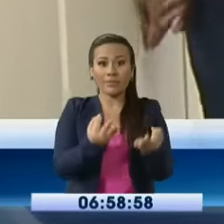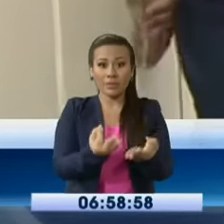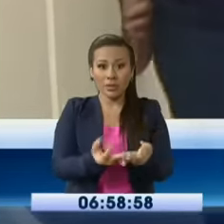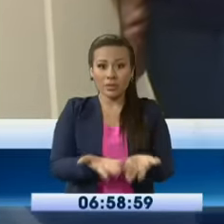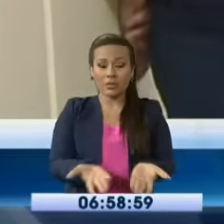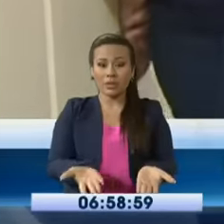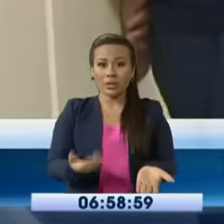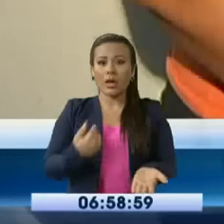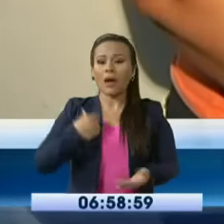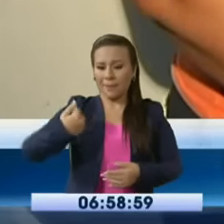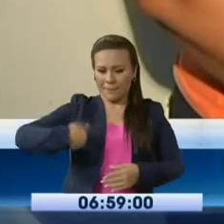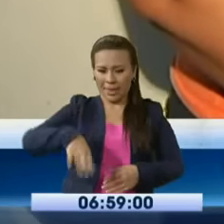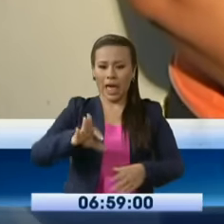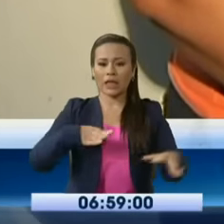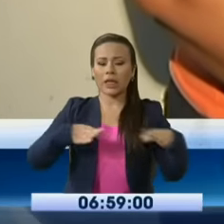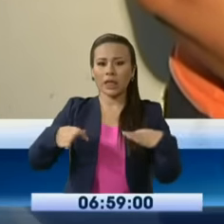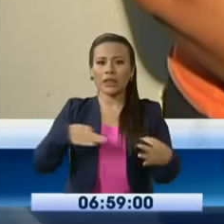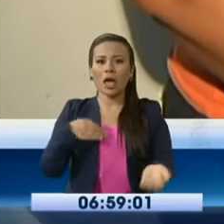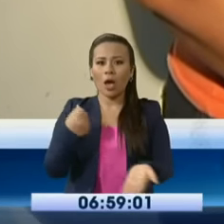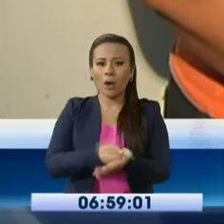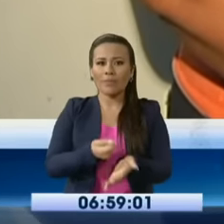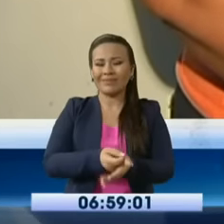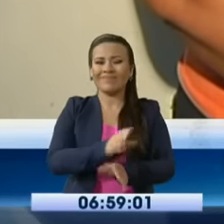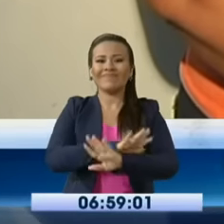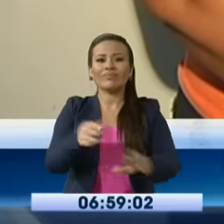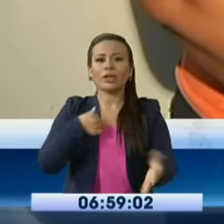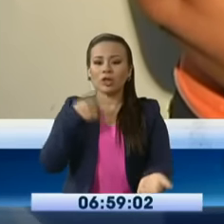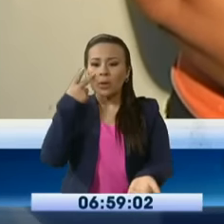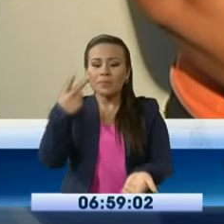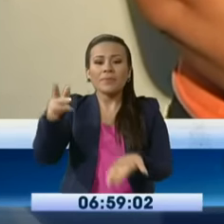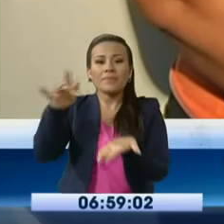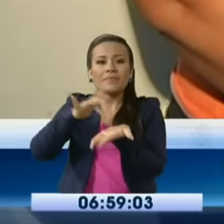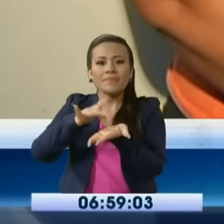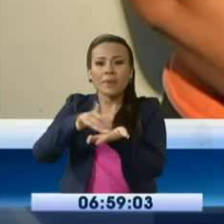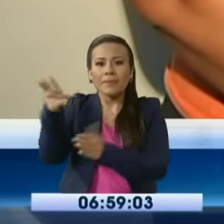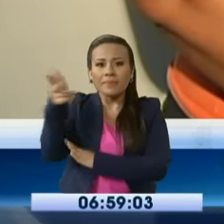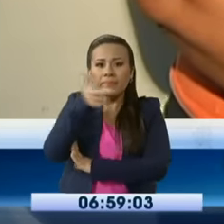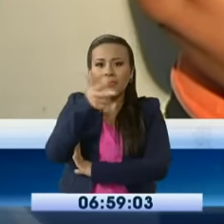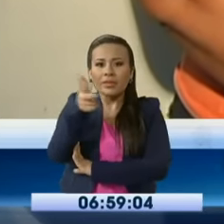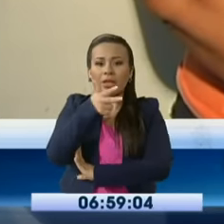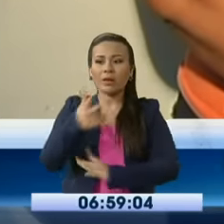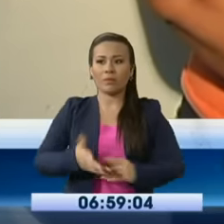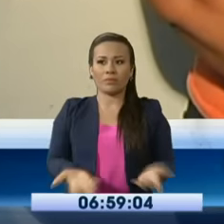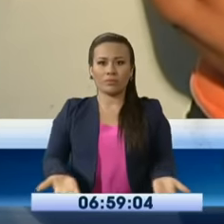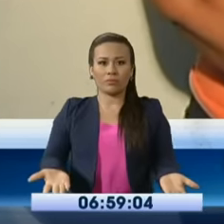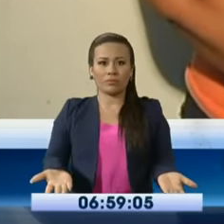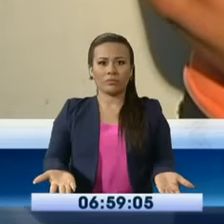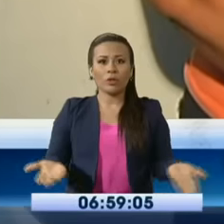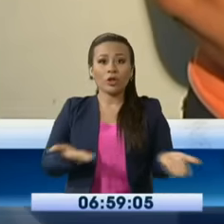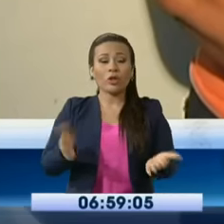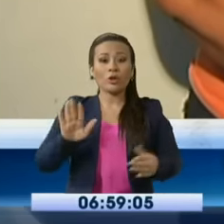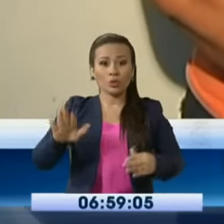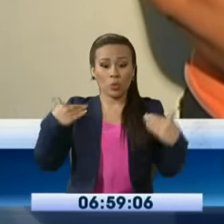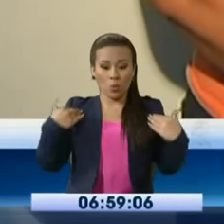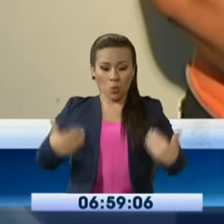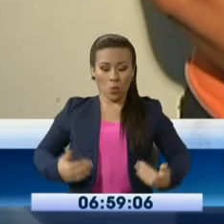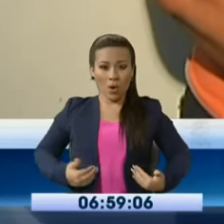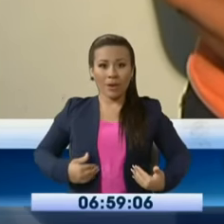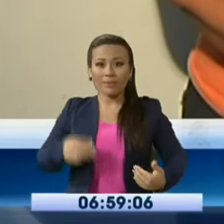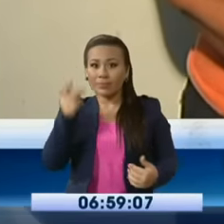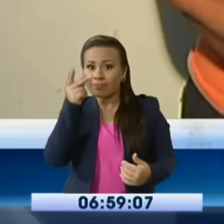ciudadanos chinos. Porque existe el video. Ahí se ve donde él, con su cuerpo, con su miembro